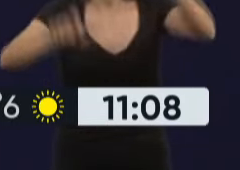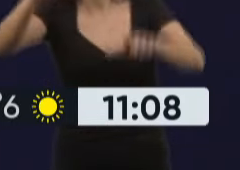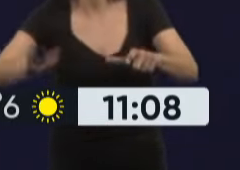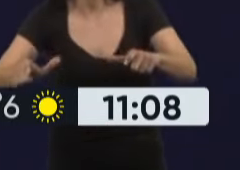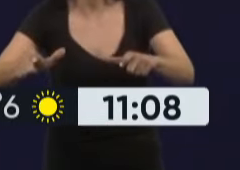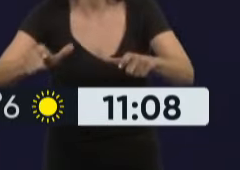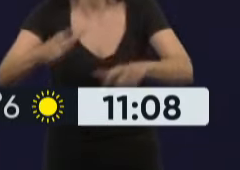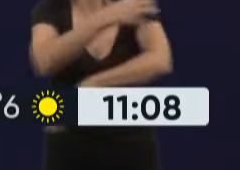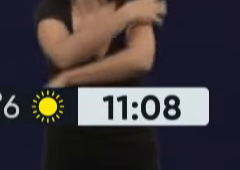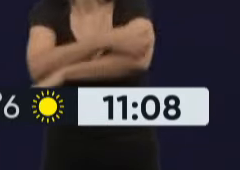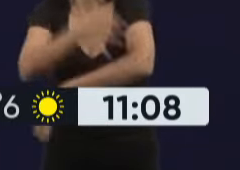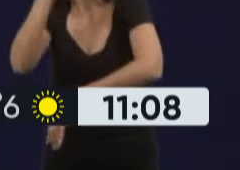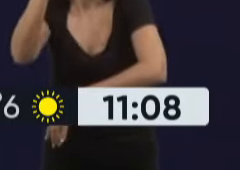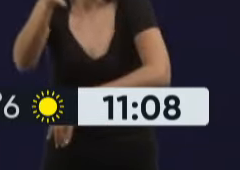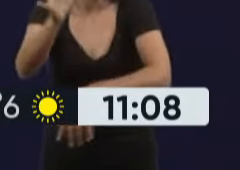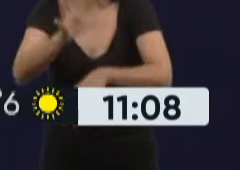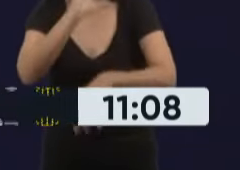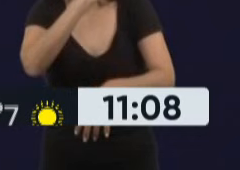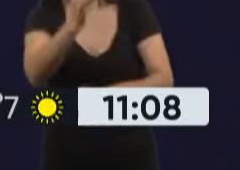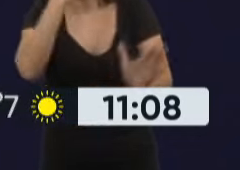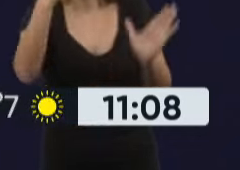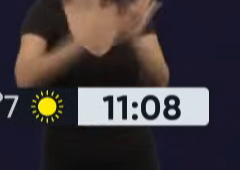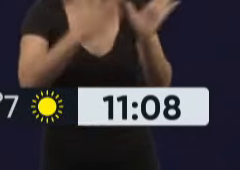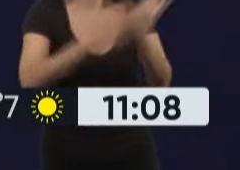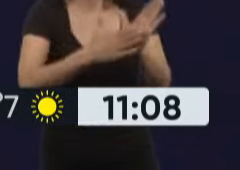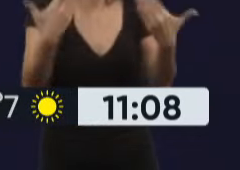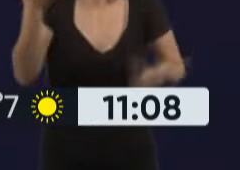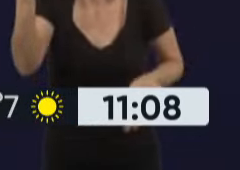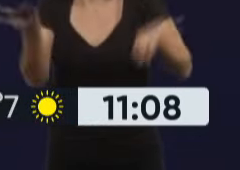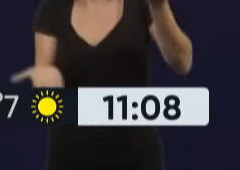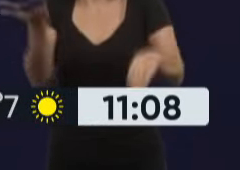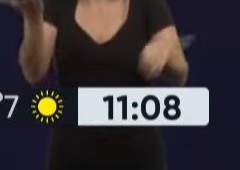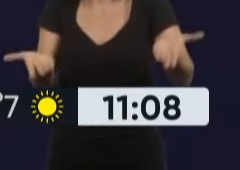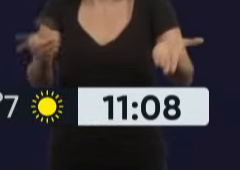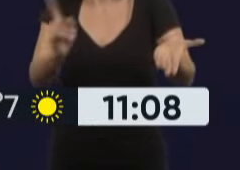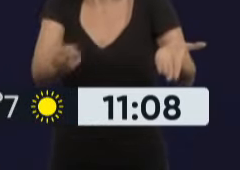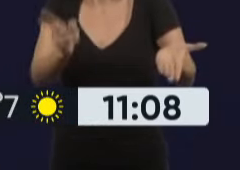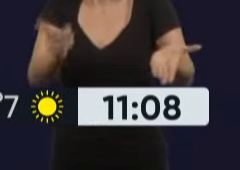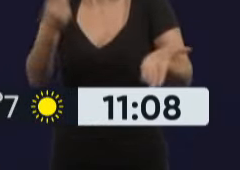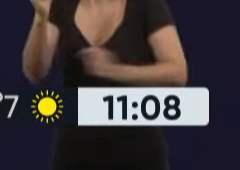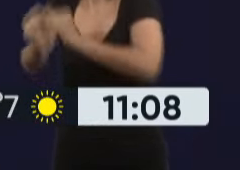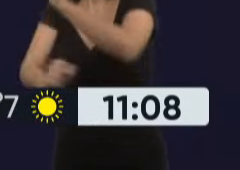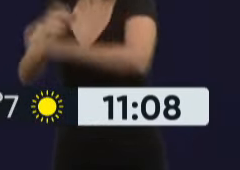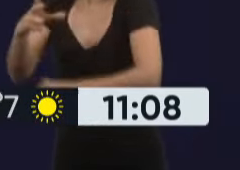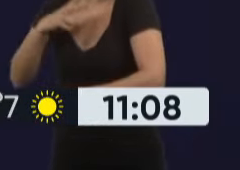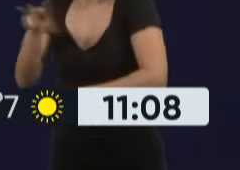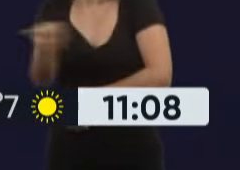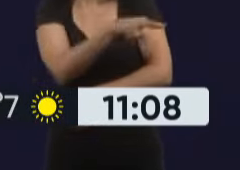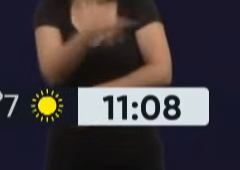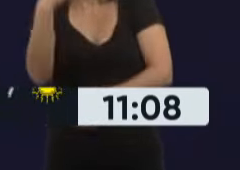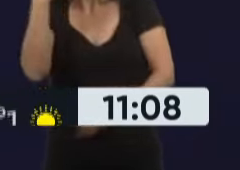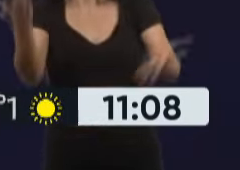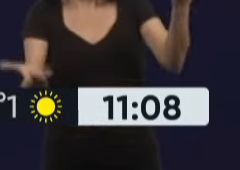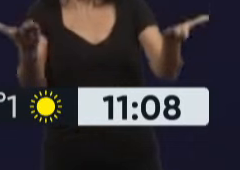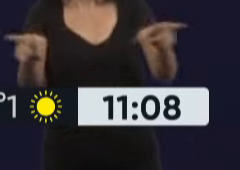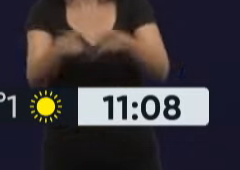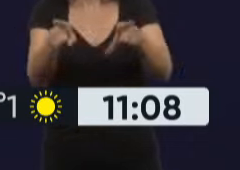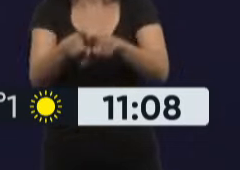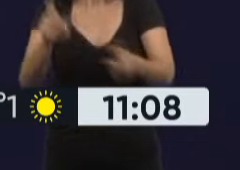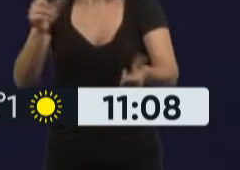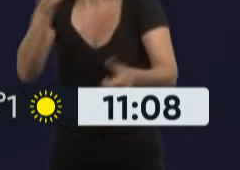que ha demostrado la Argentina efectivamente se puede comparar con lo de una empresa privada cuando sufre sistemáticamente